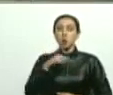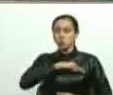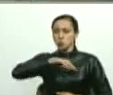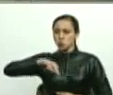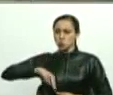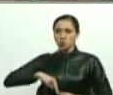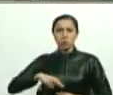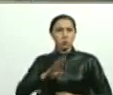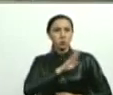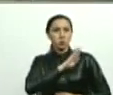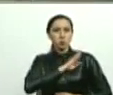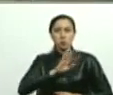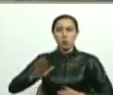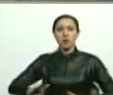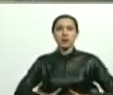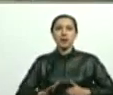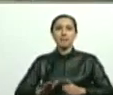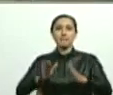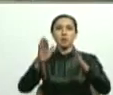camino.